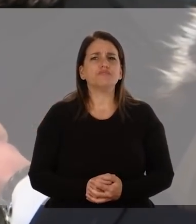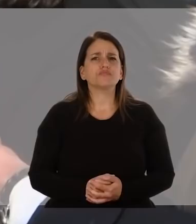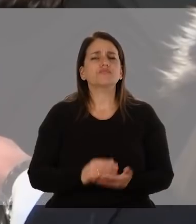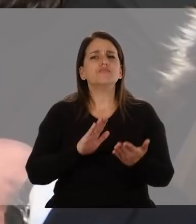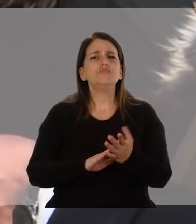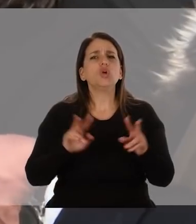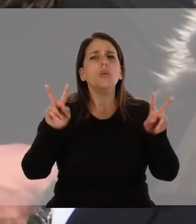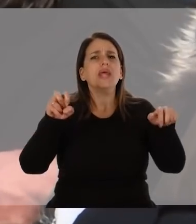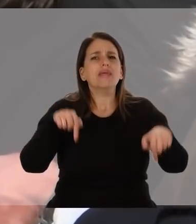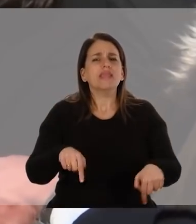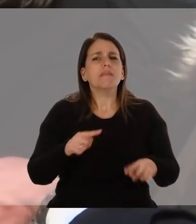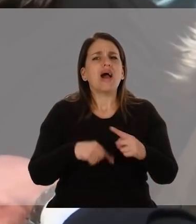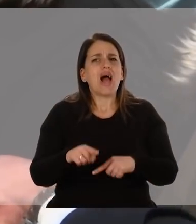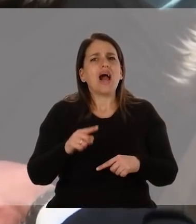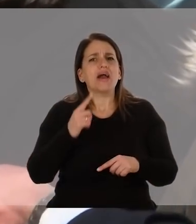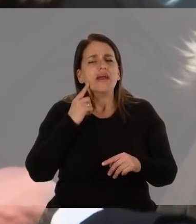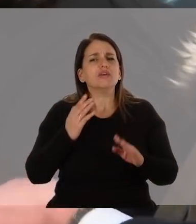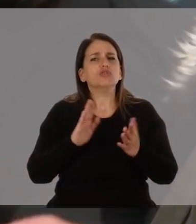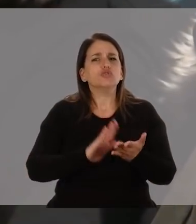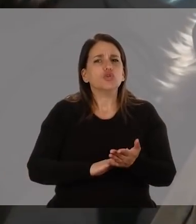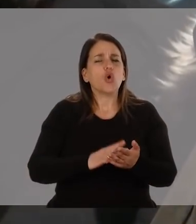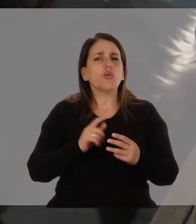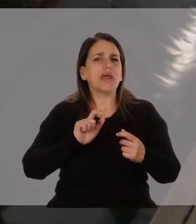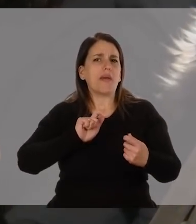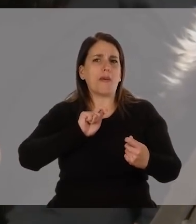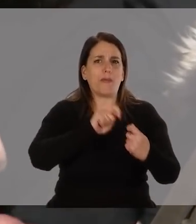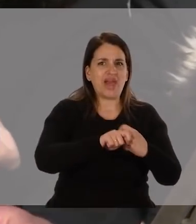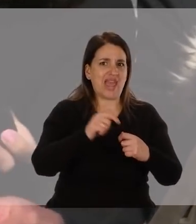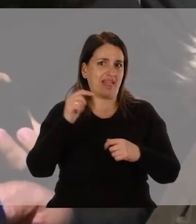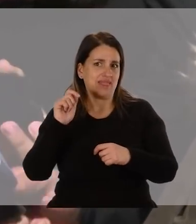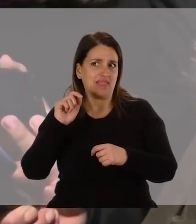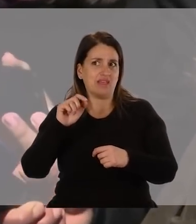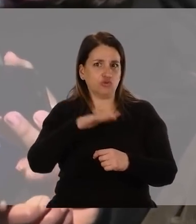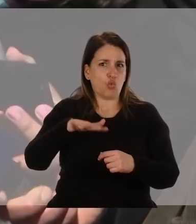y a propósito de ese tema, se conoce que hay un repunte de la variante Delta en